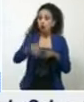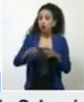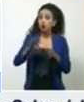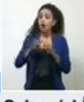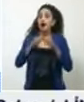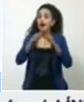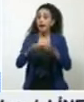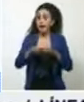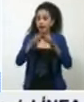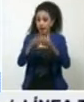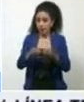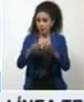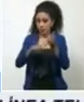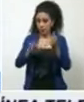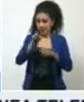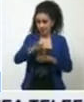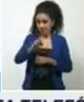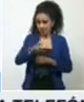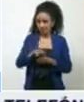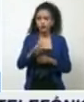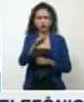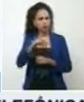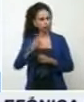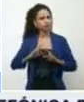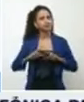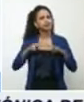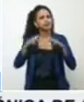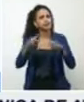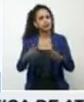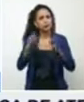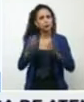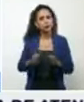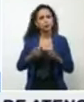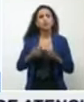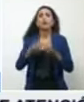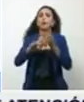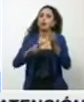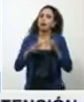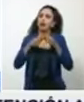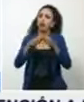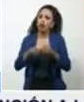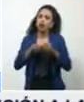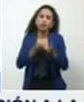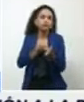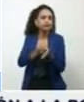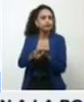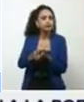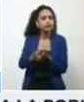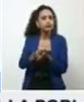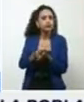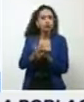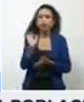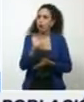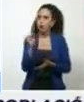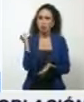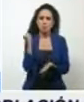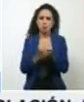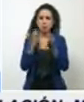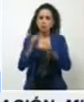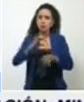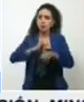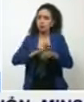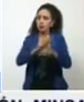una provincia que veníamos reiterando que se mantenía sin confirmar casos desde